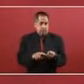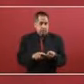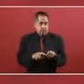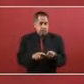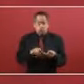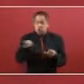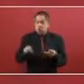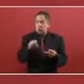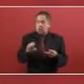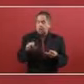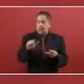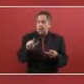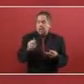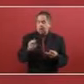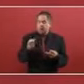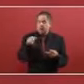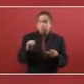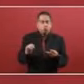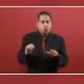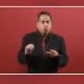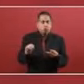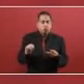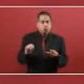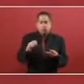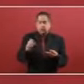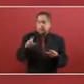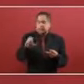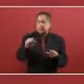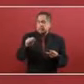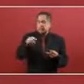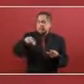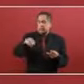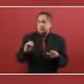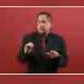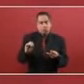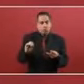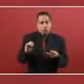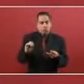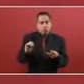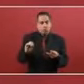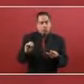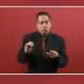y José Alberto Celestino